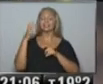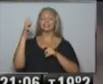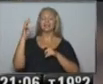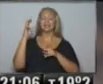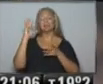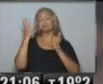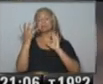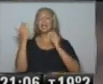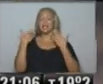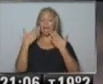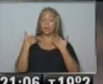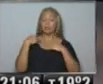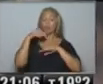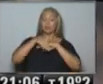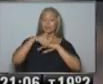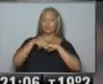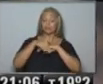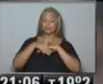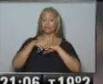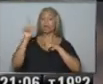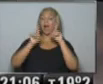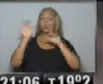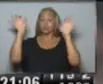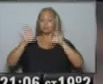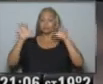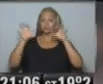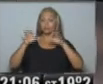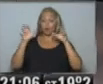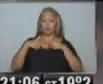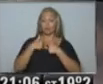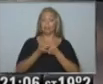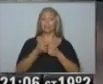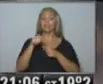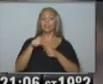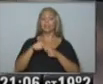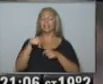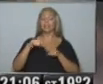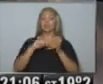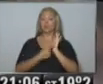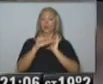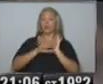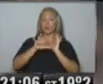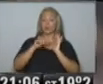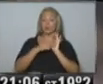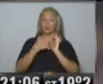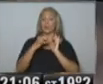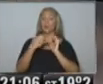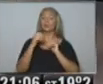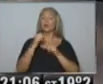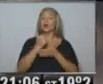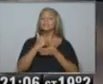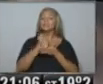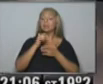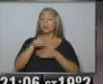mucha inestabilidad en Misiones y también en Formosa con algunas tormentas en forma aislada. Aquí en la ciudad de Buenos Aires tendremos que esperar mañana entonces